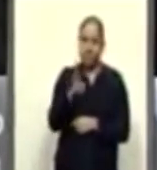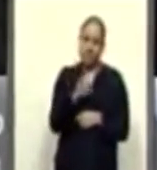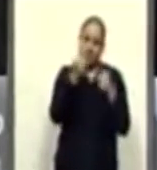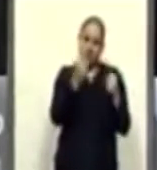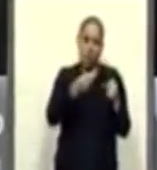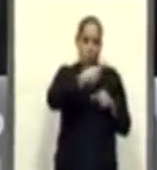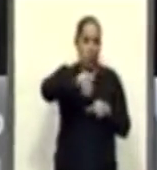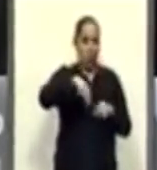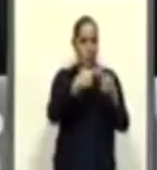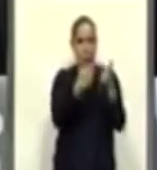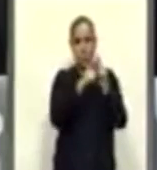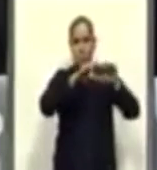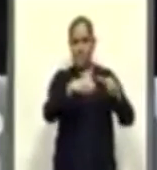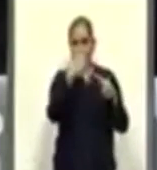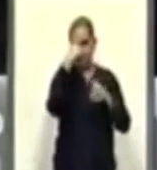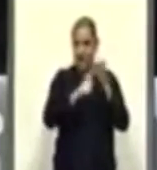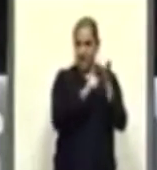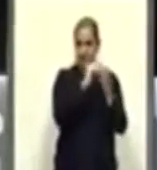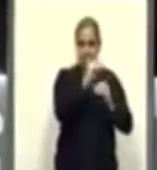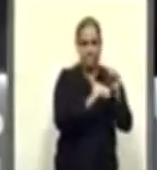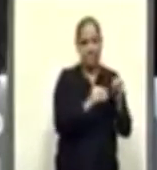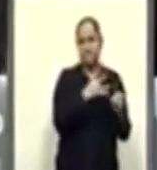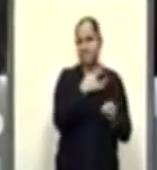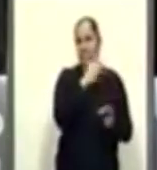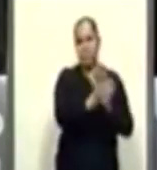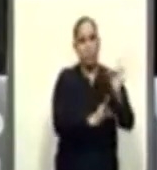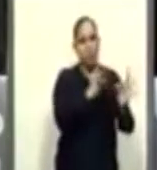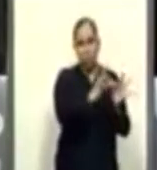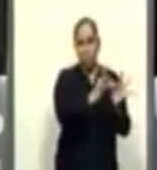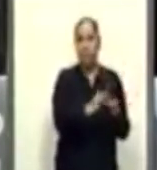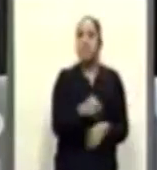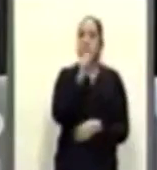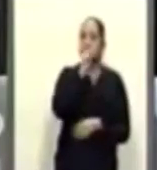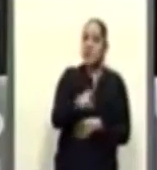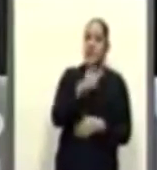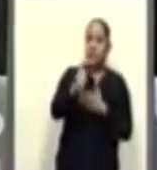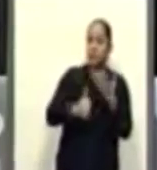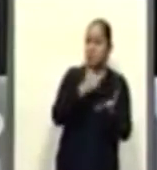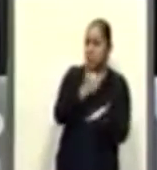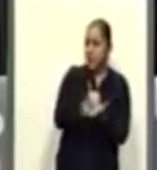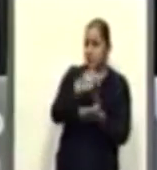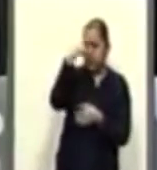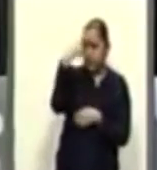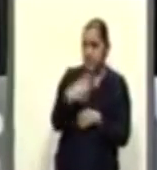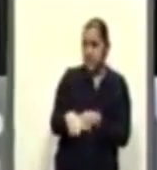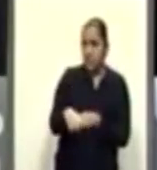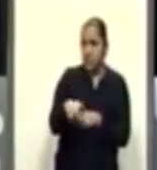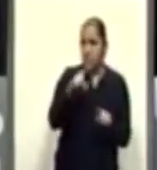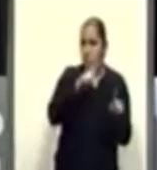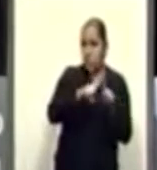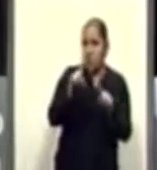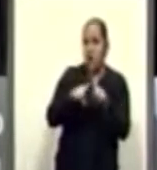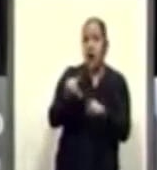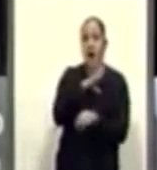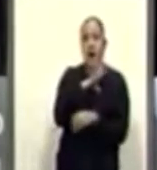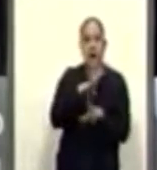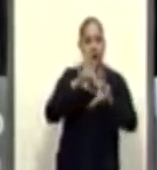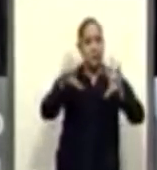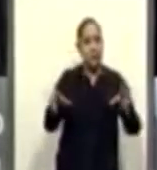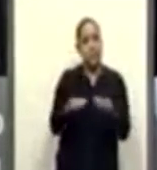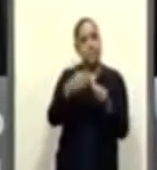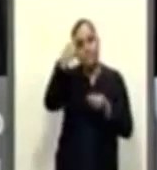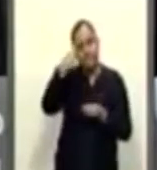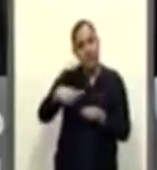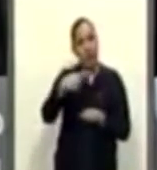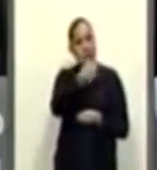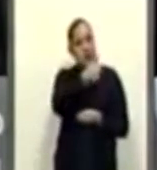parte, resulta esencial que la nueva Constitución de la Ciudad de México empodere realmente a los capitalinos a fin de